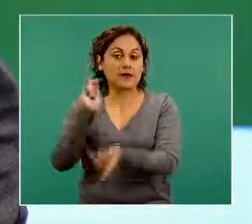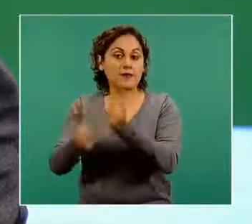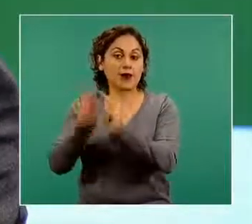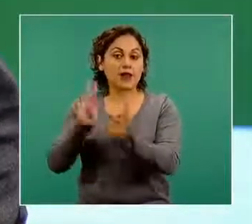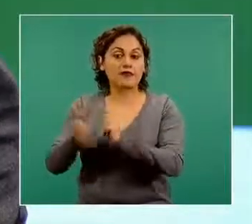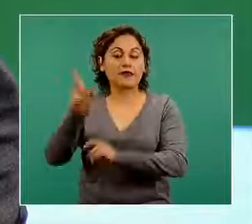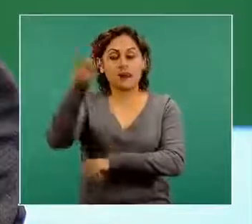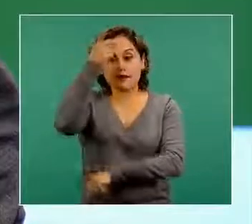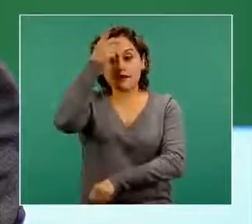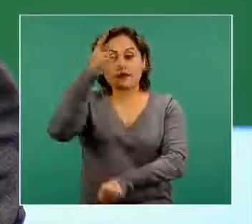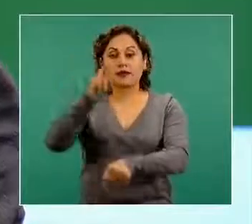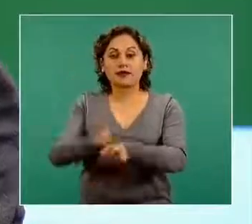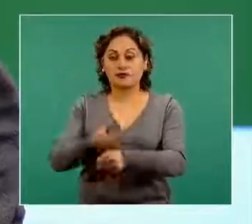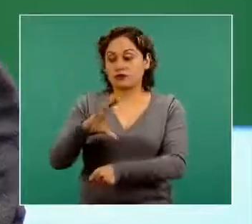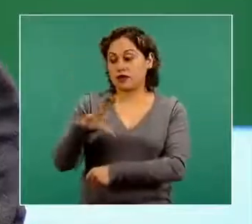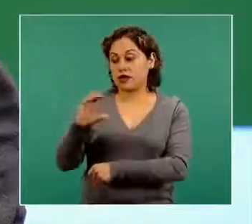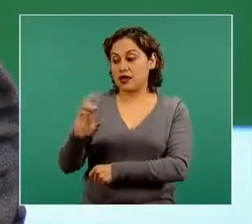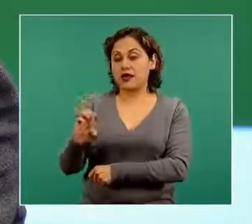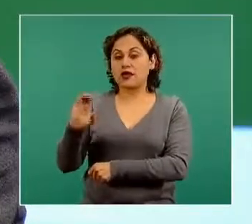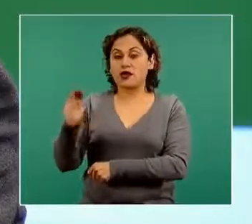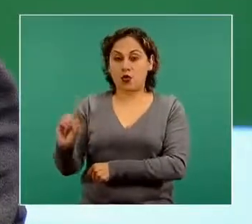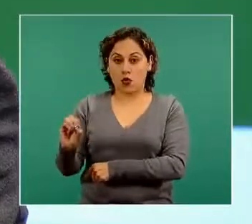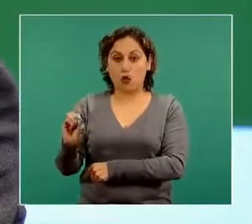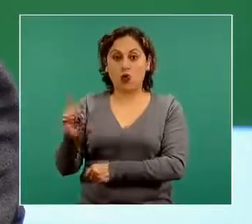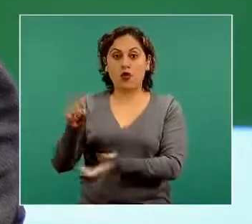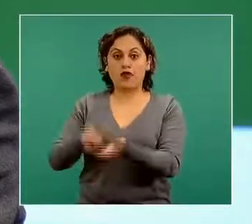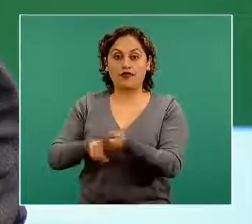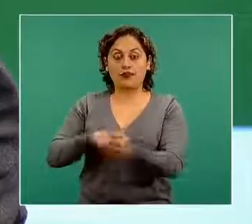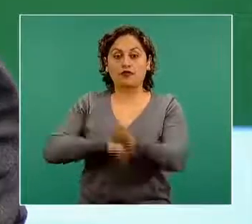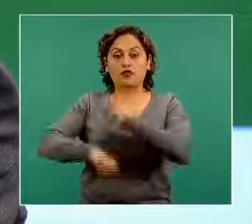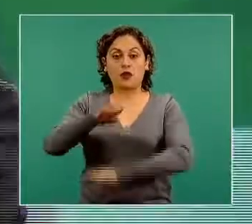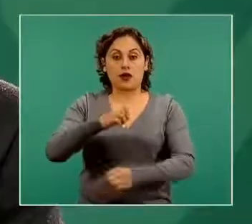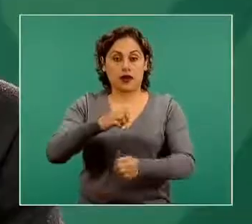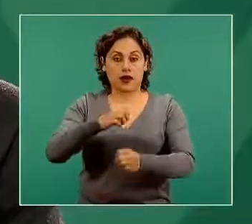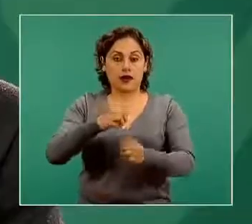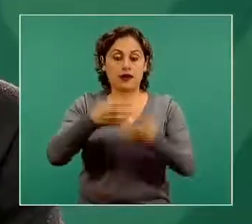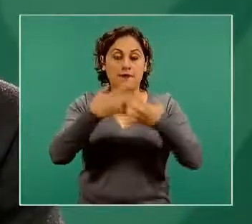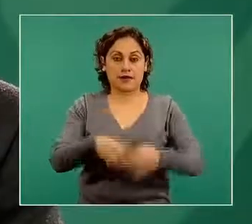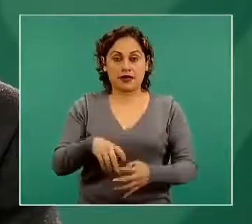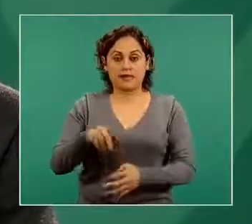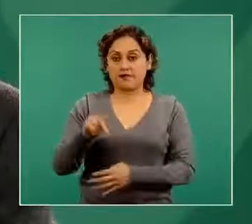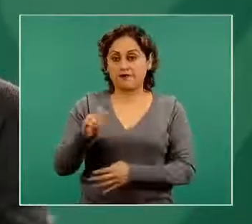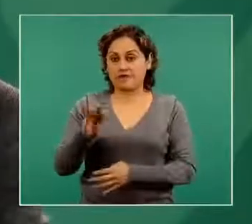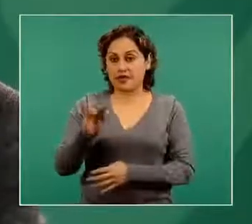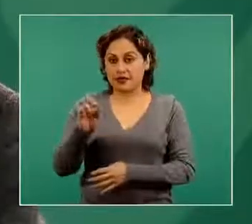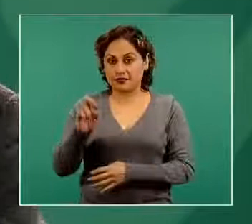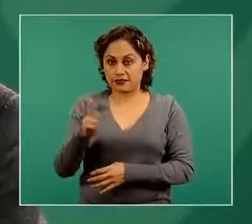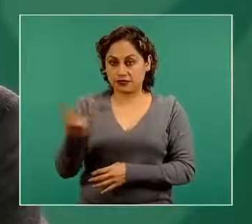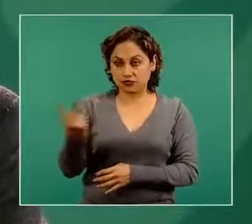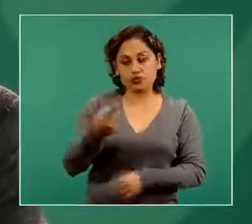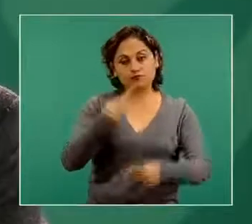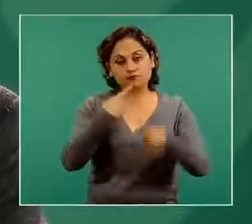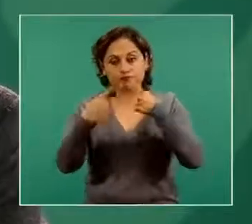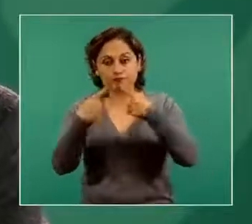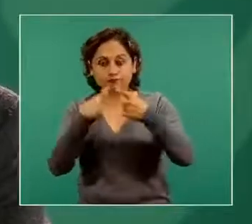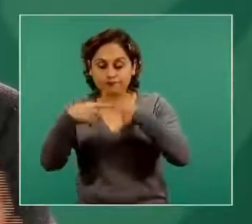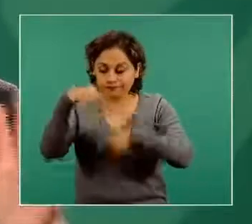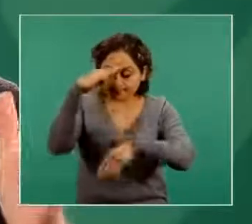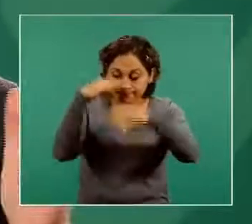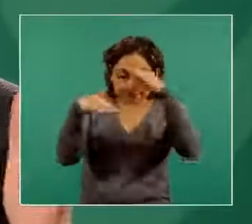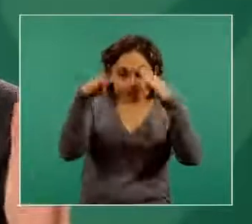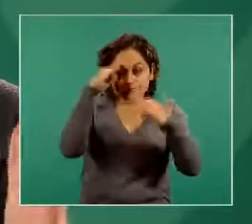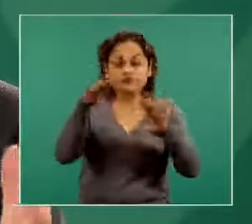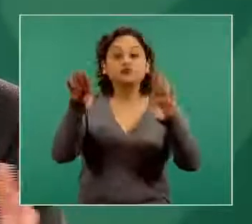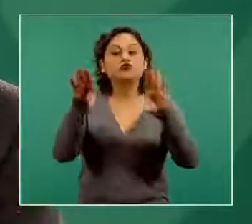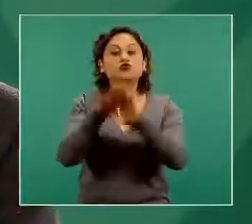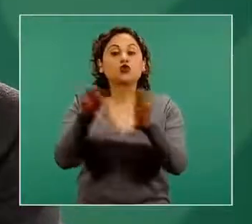el CEO de Pfizer, al respecto de la posibilidad de